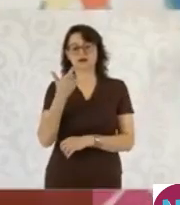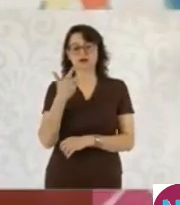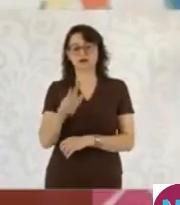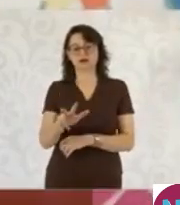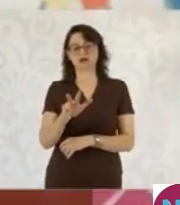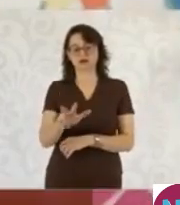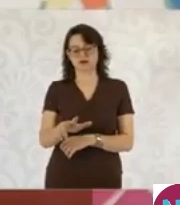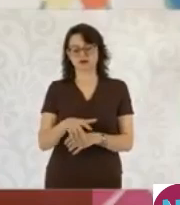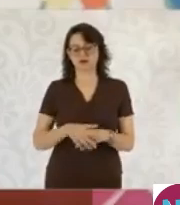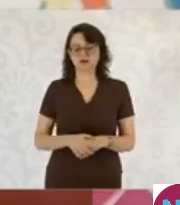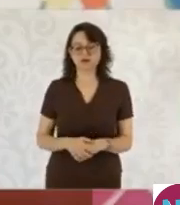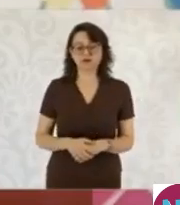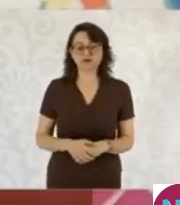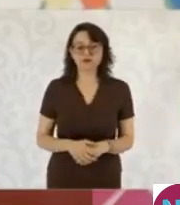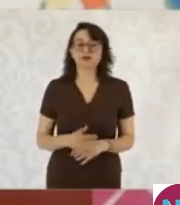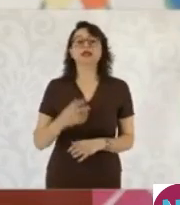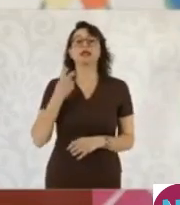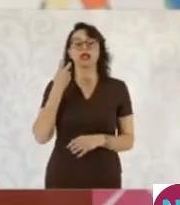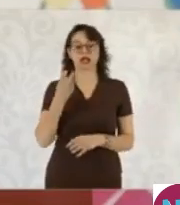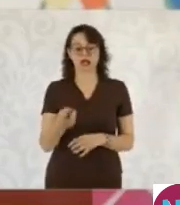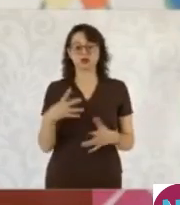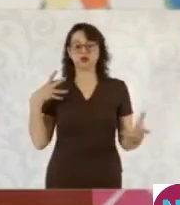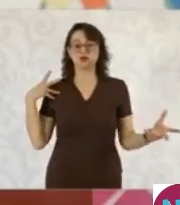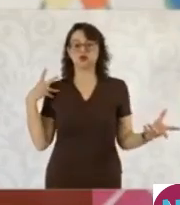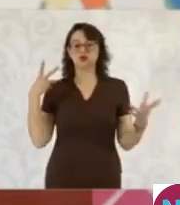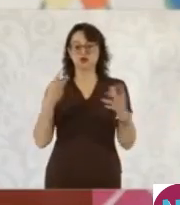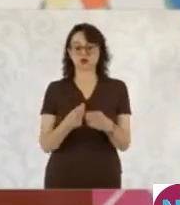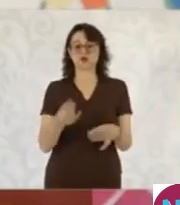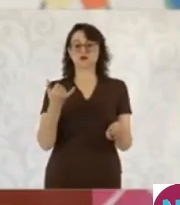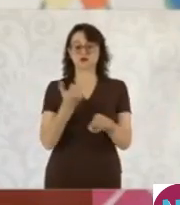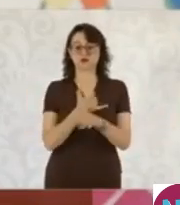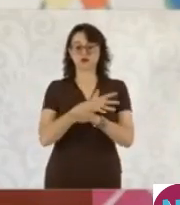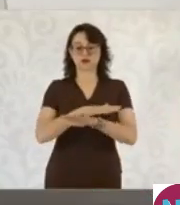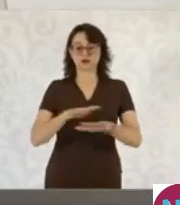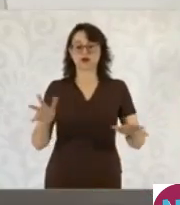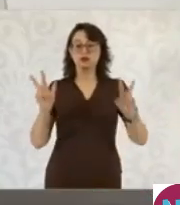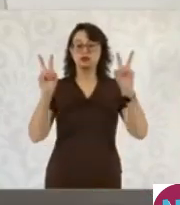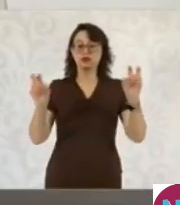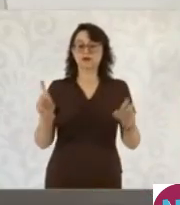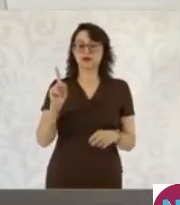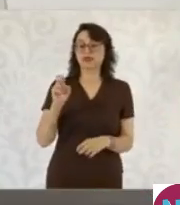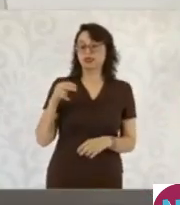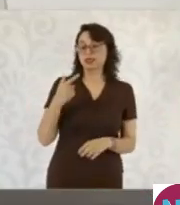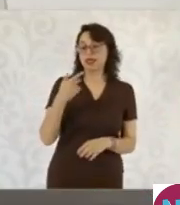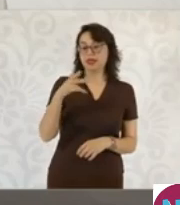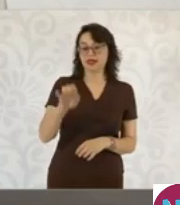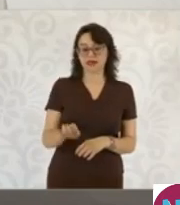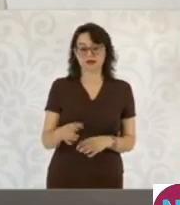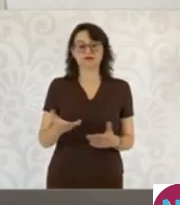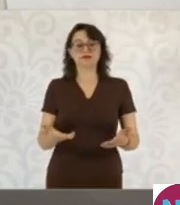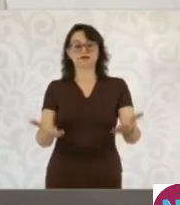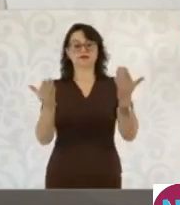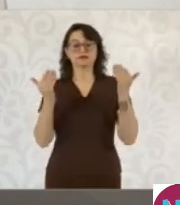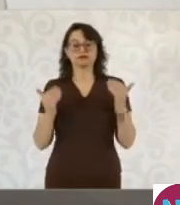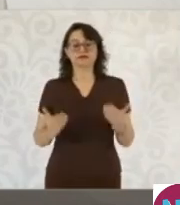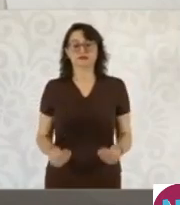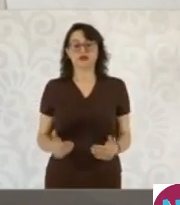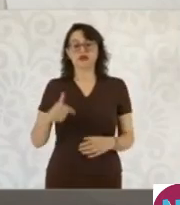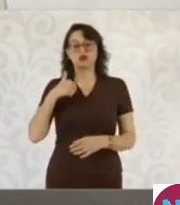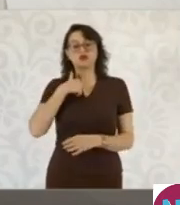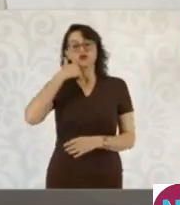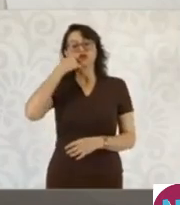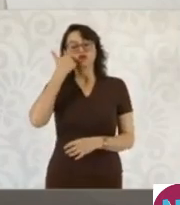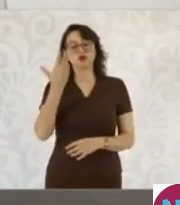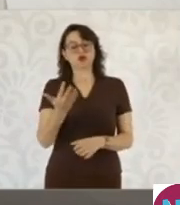6.865.918. Esos son los datos de cómo estamos con el dengue. La siguiente, por favor. Pero yo